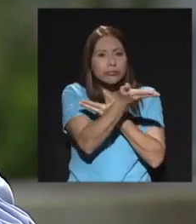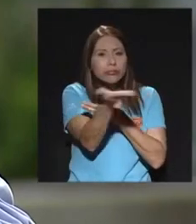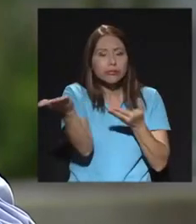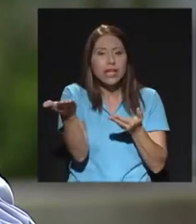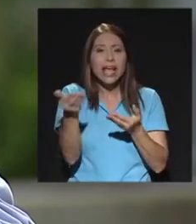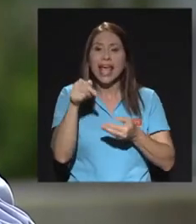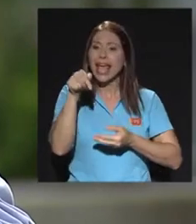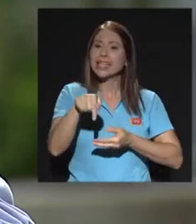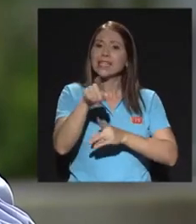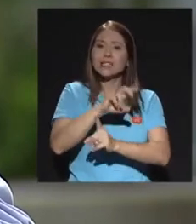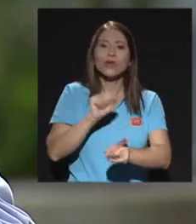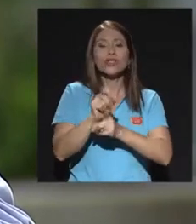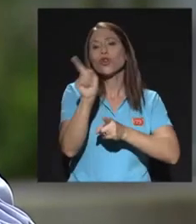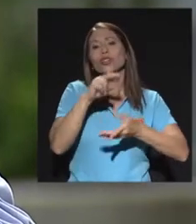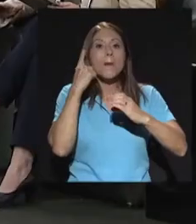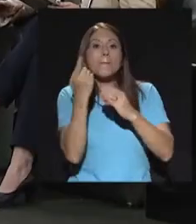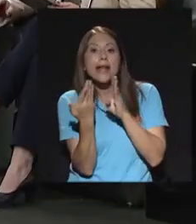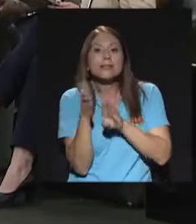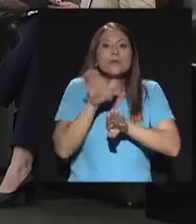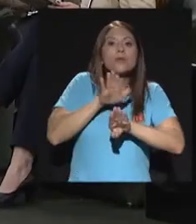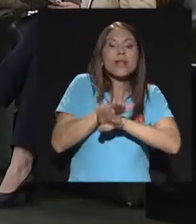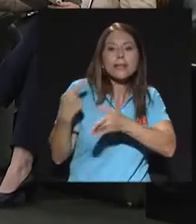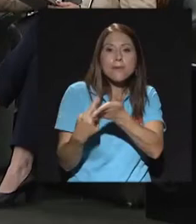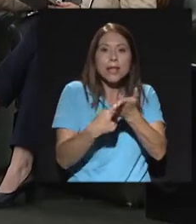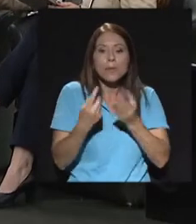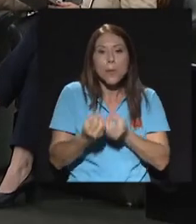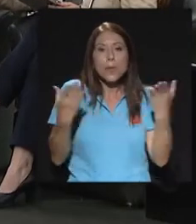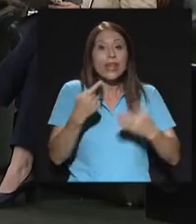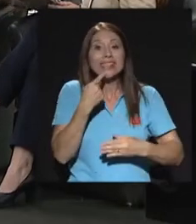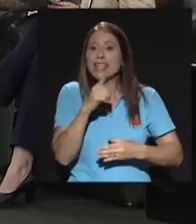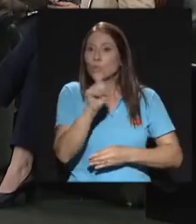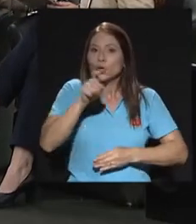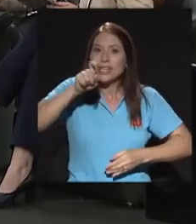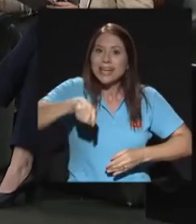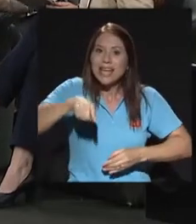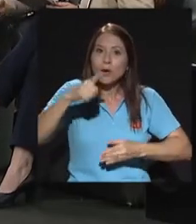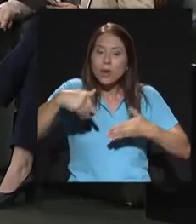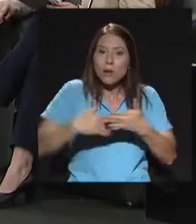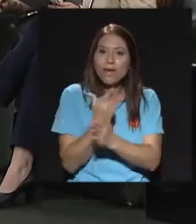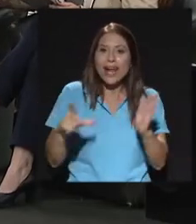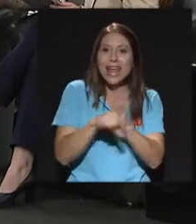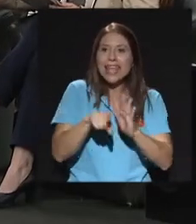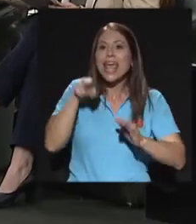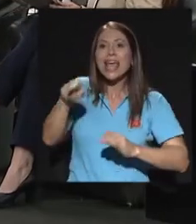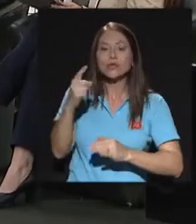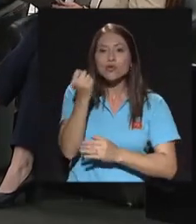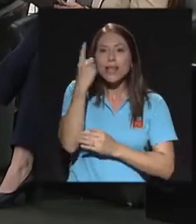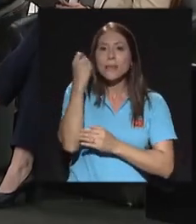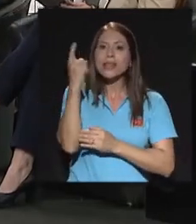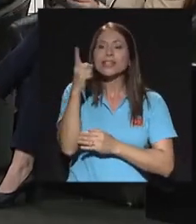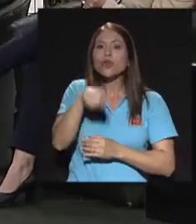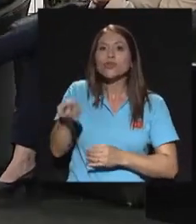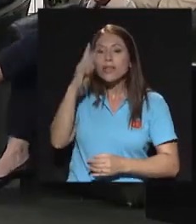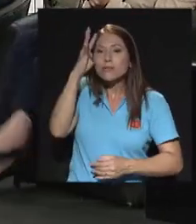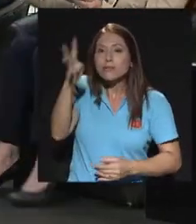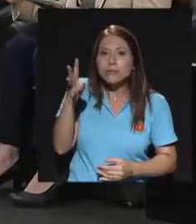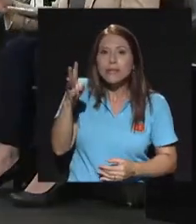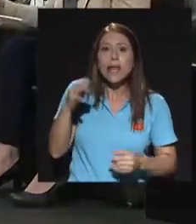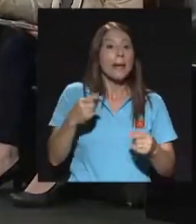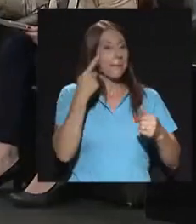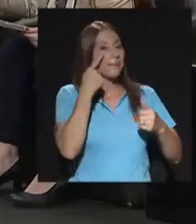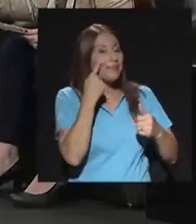el debate público diciendo que no se requiere una nueva ley. Doña Eso Andrea, es una interpretación antojadiza Andrea, de ustedes, pero lee, además... Lee la ley orgánica y